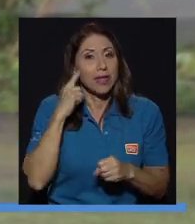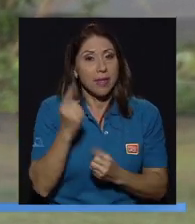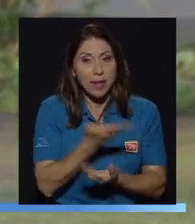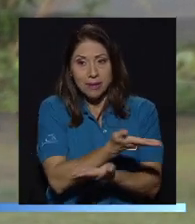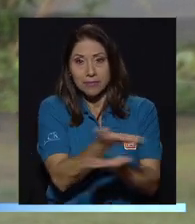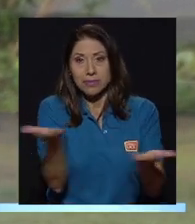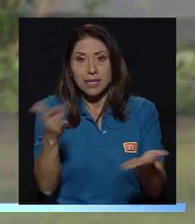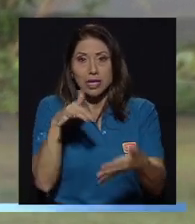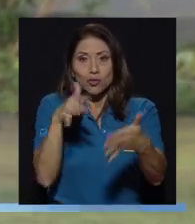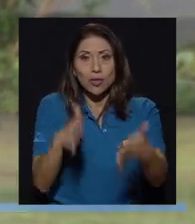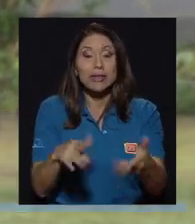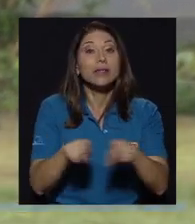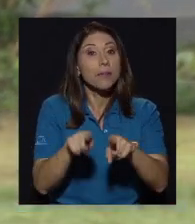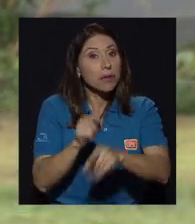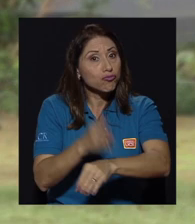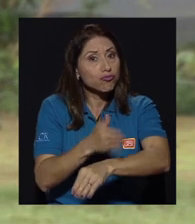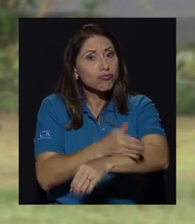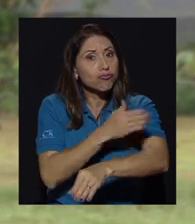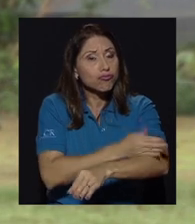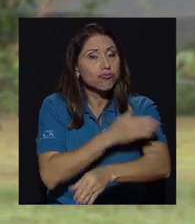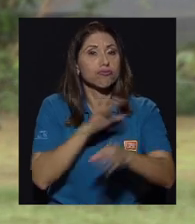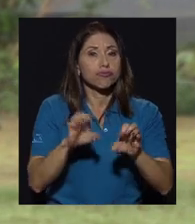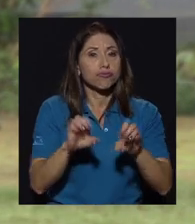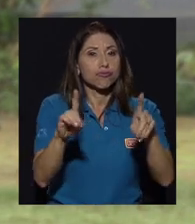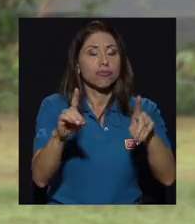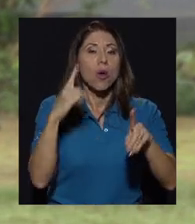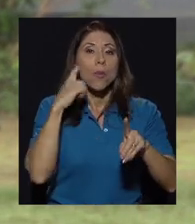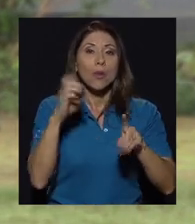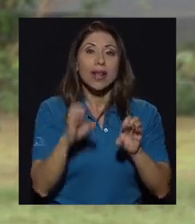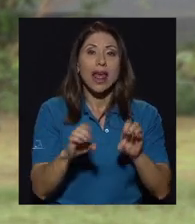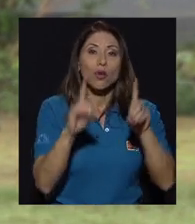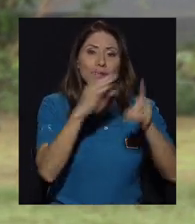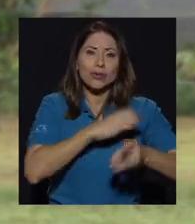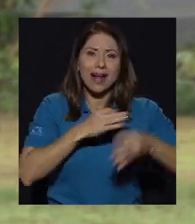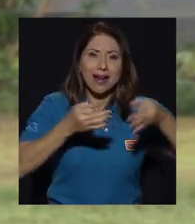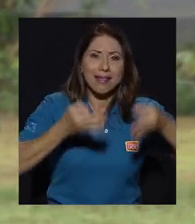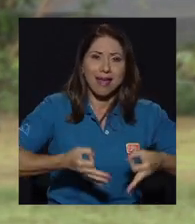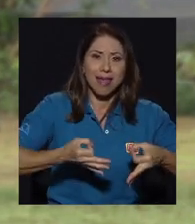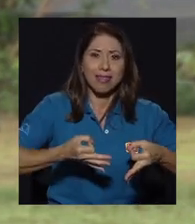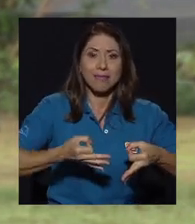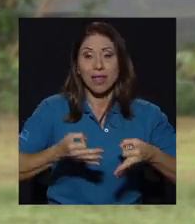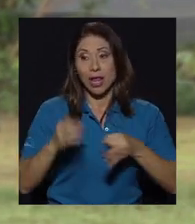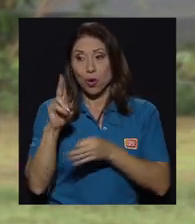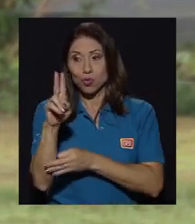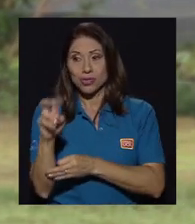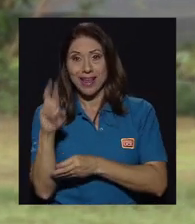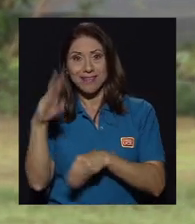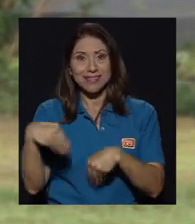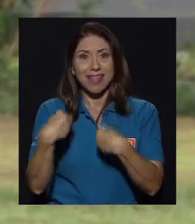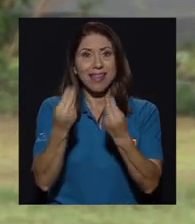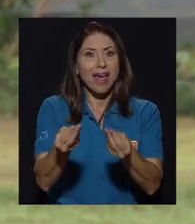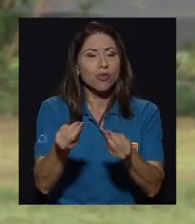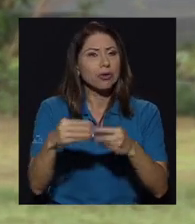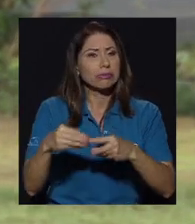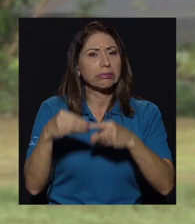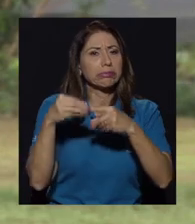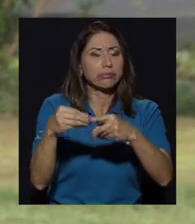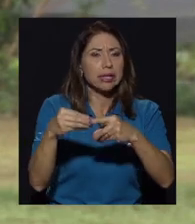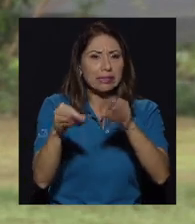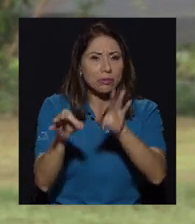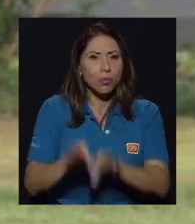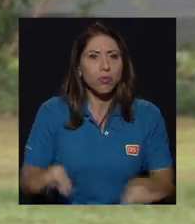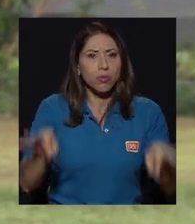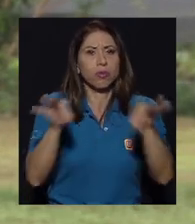para estudiantes, y también ha mejorado mucho la educación, porque la educación calidad y lo que está dando UCR es fundamental,